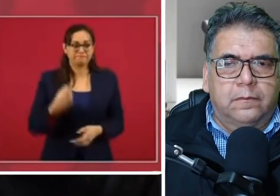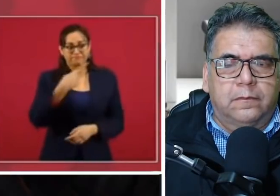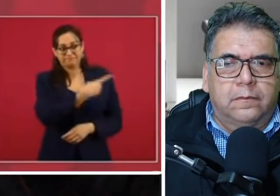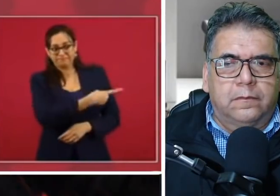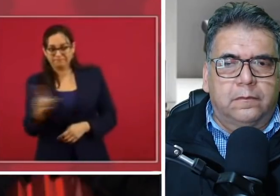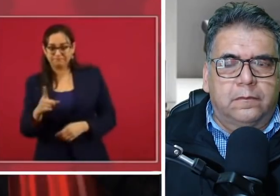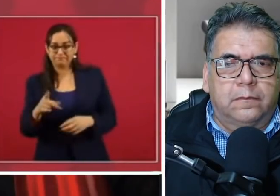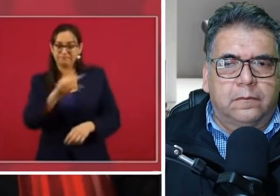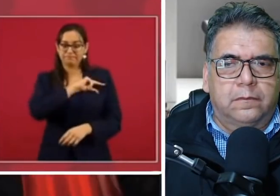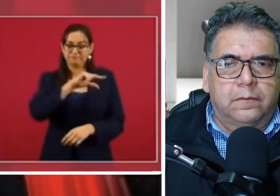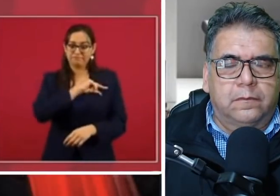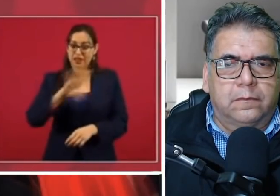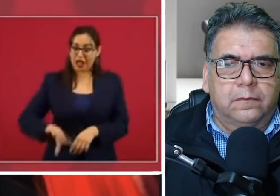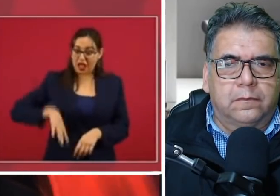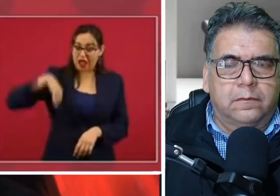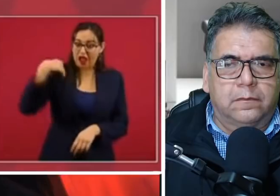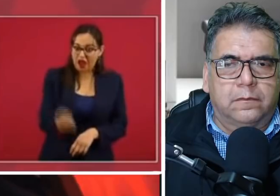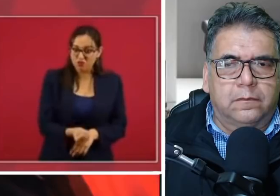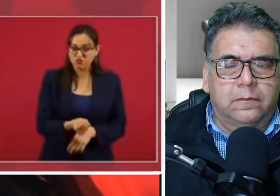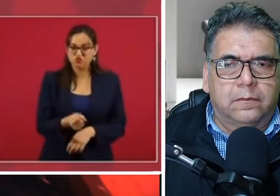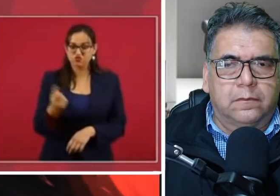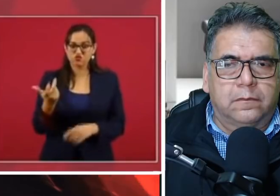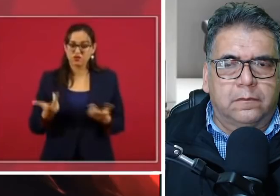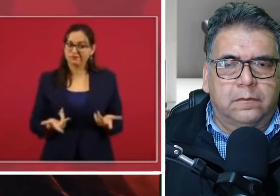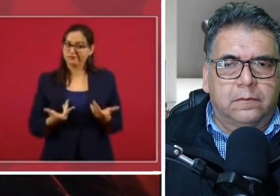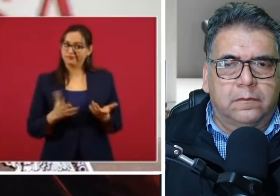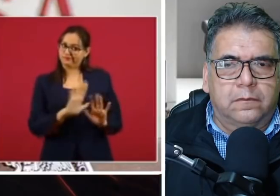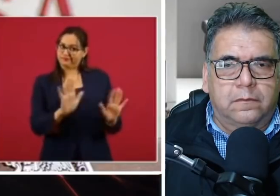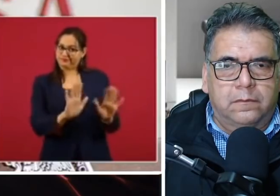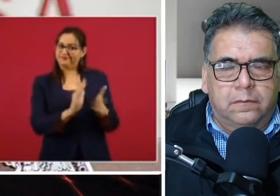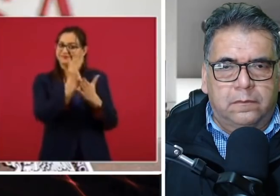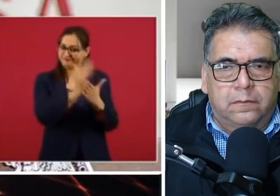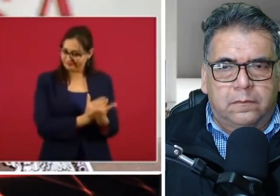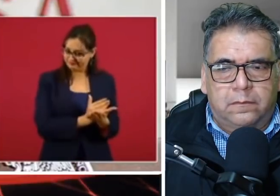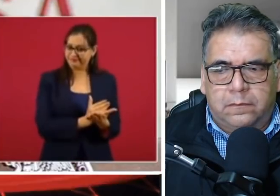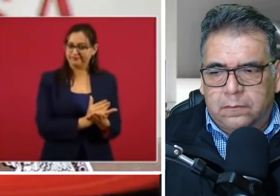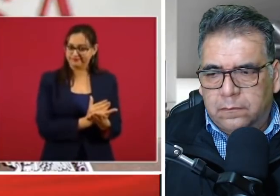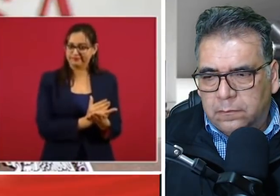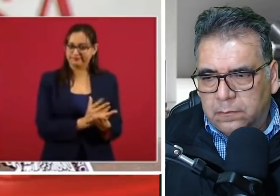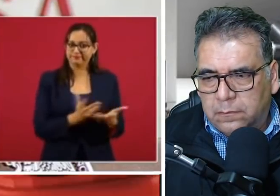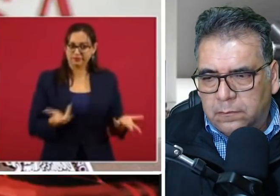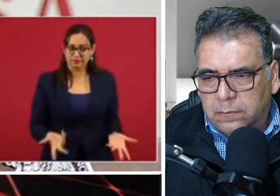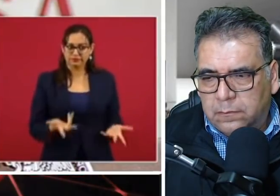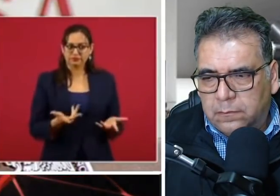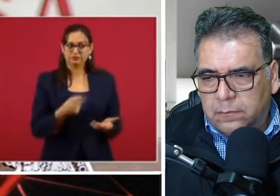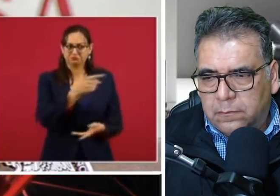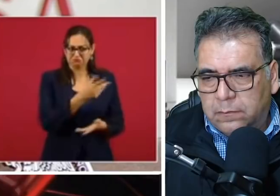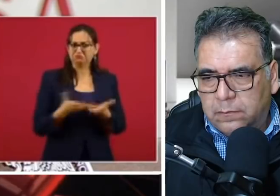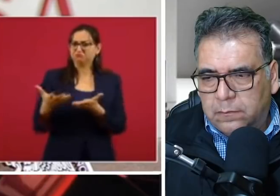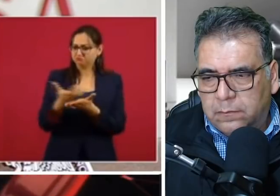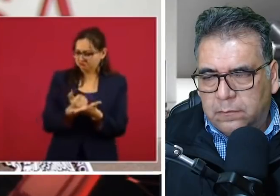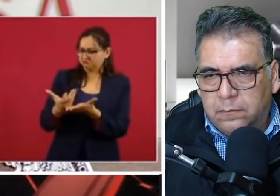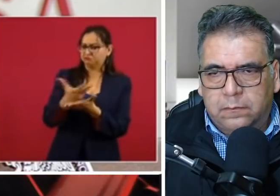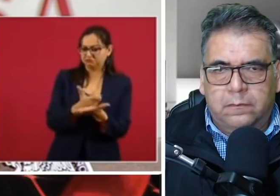necesitamos que haya ganancias razonables, que estas empresas no